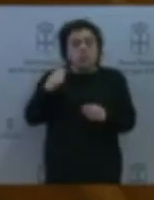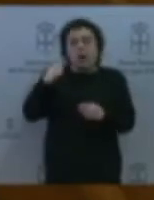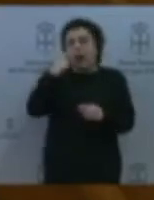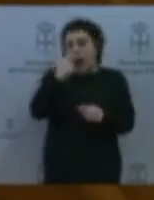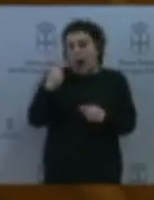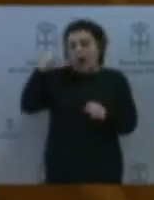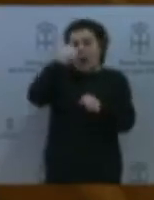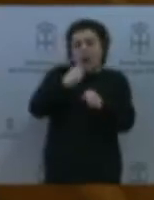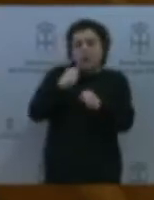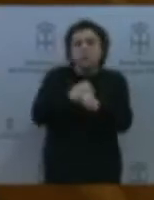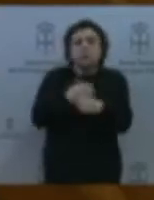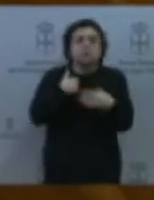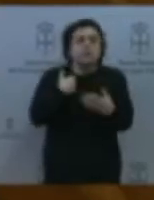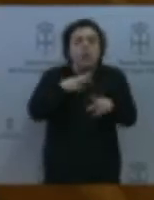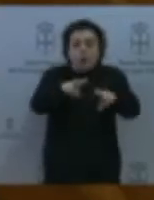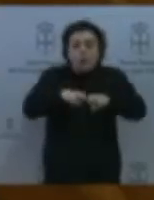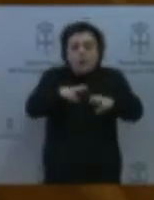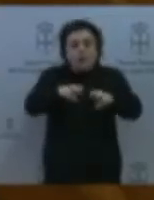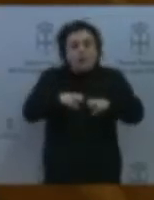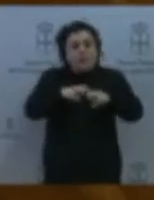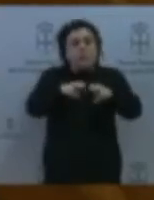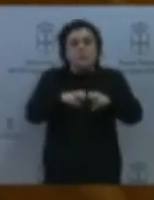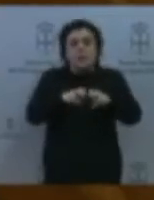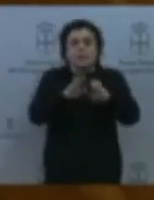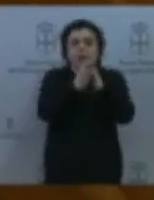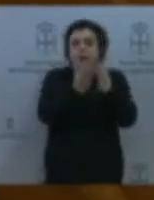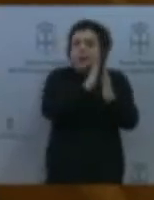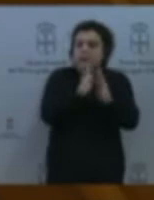librería insustituible de referencia, y además fallece